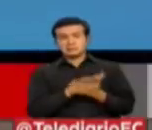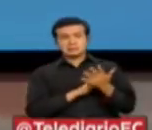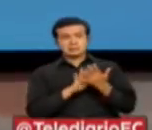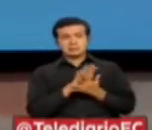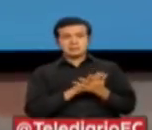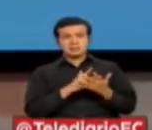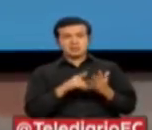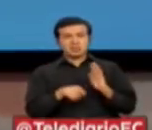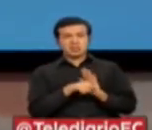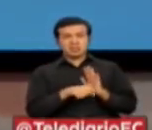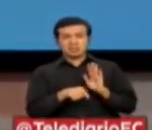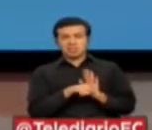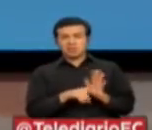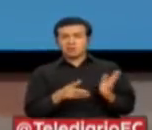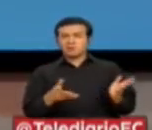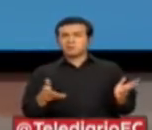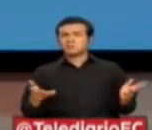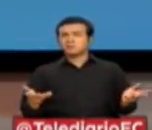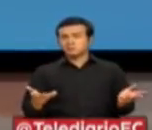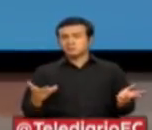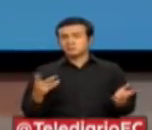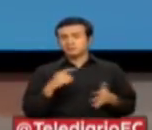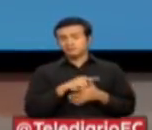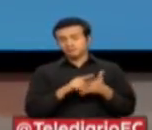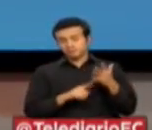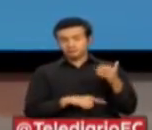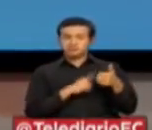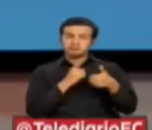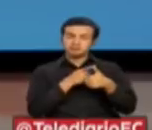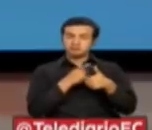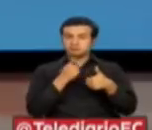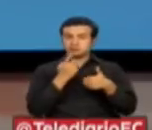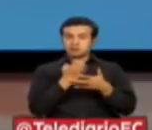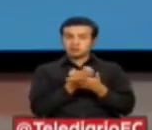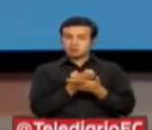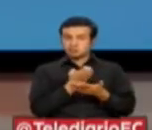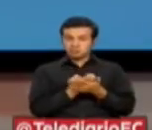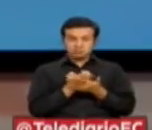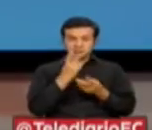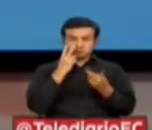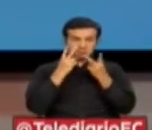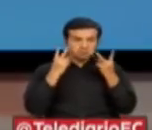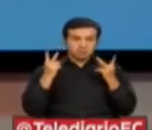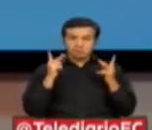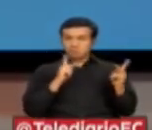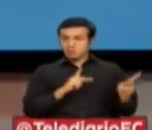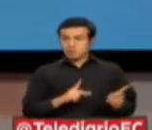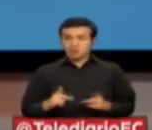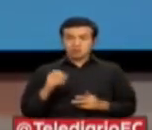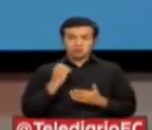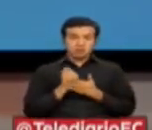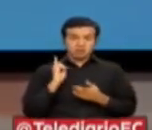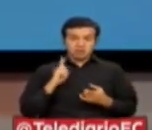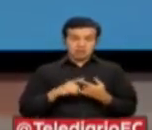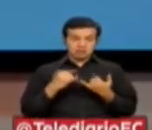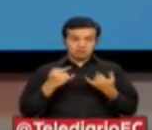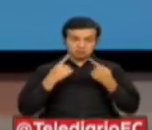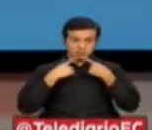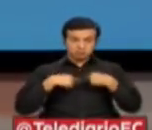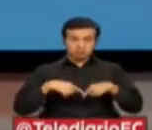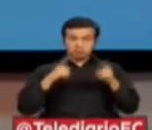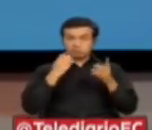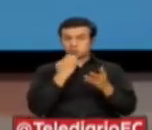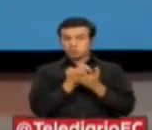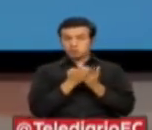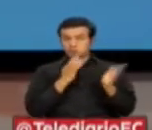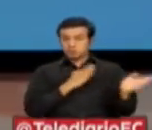este desánimo probablemente tiene que ver con algunas cosas. Uno, en términos económicos, el no haber conocido hasta el día de hoy, que es lo que sabremos hoy, qué